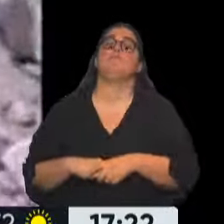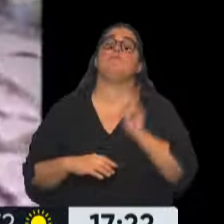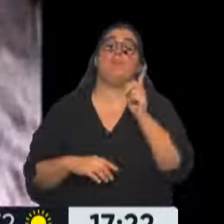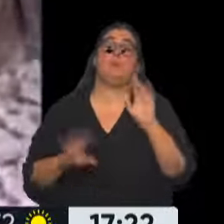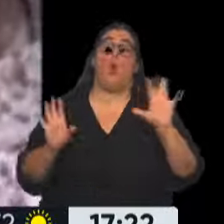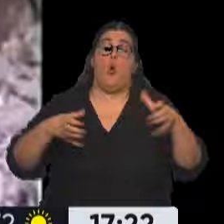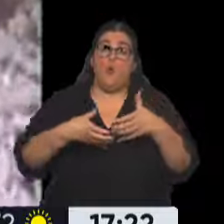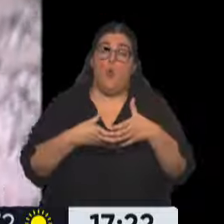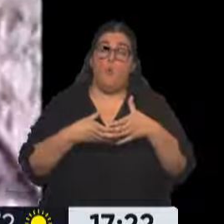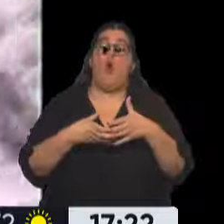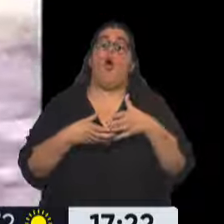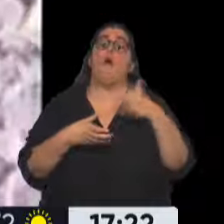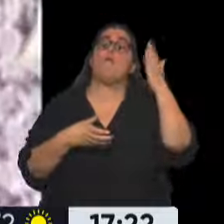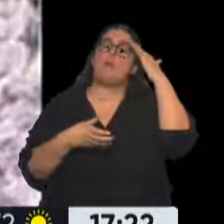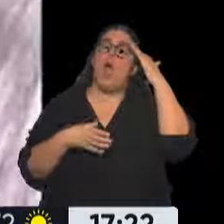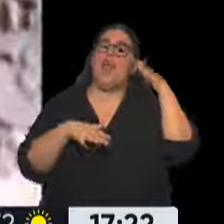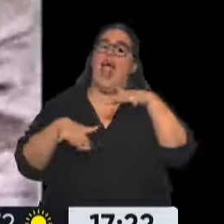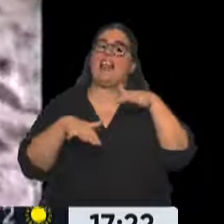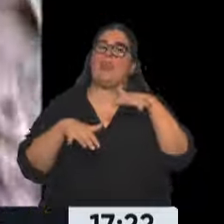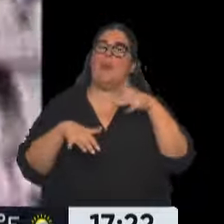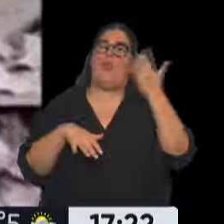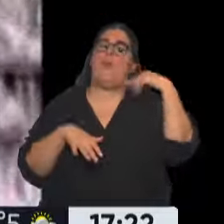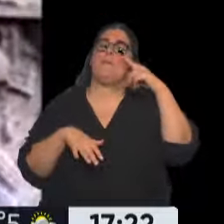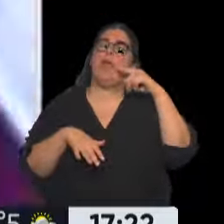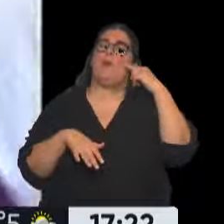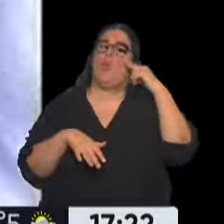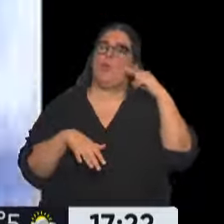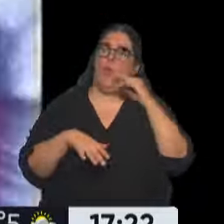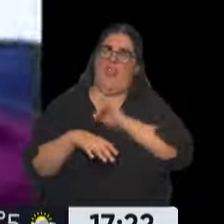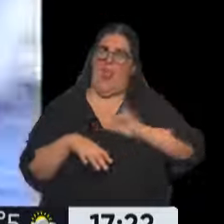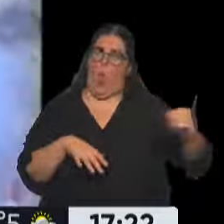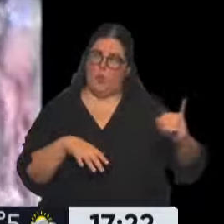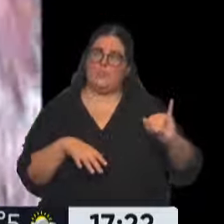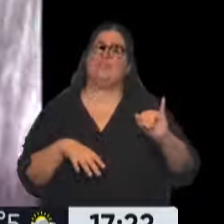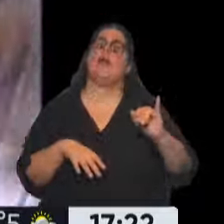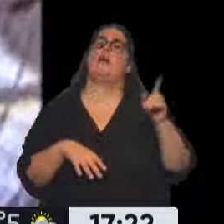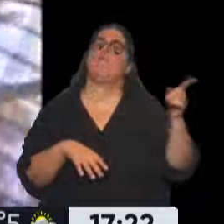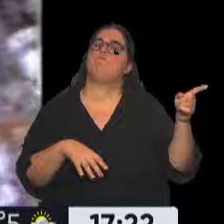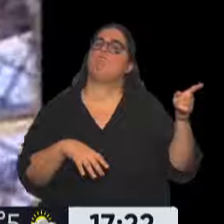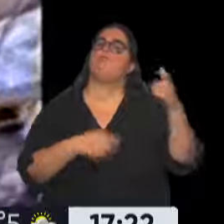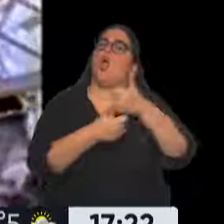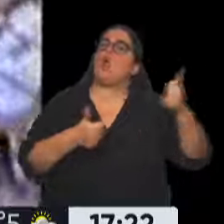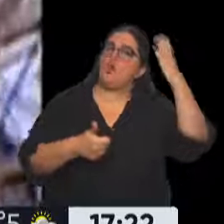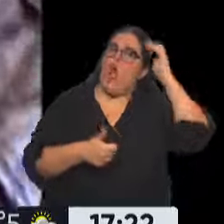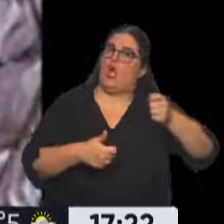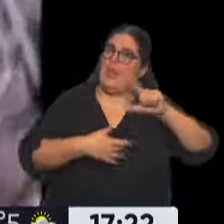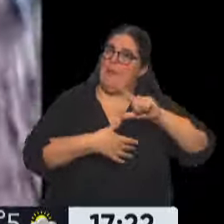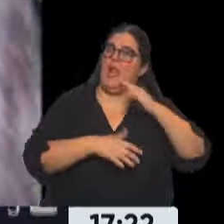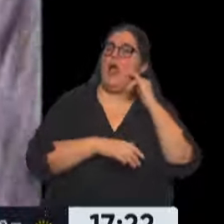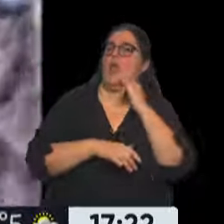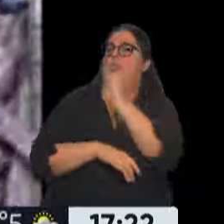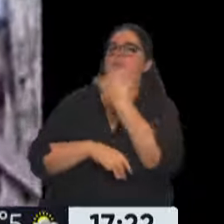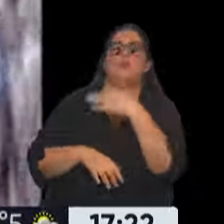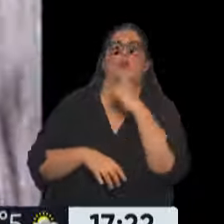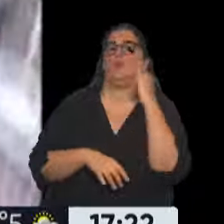la agrupación Memoria Activa en 1999 y ordenó realizar una investigación que permita establecer la verdad de lo